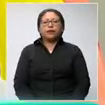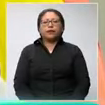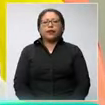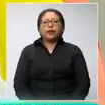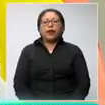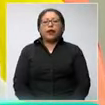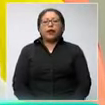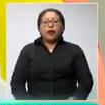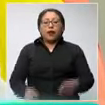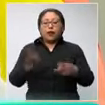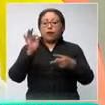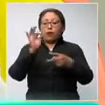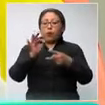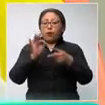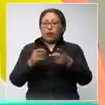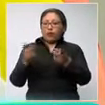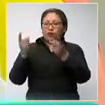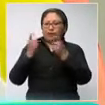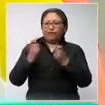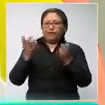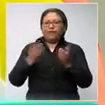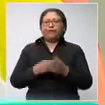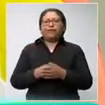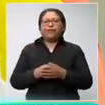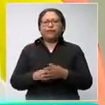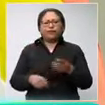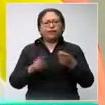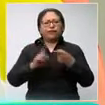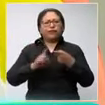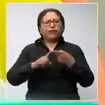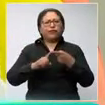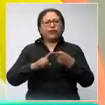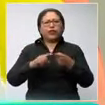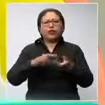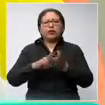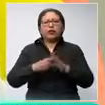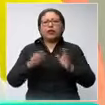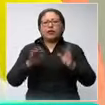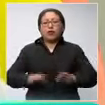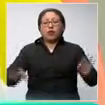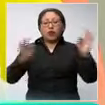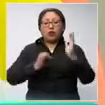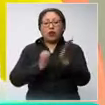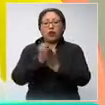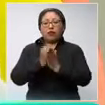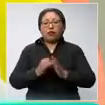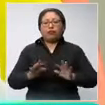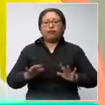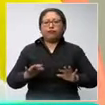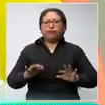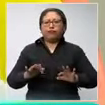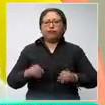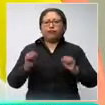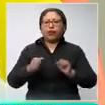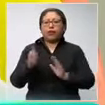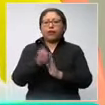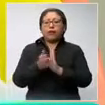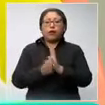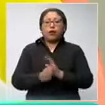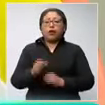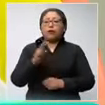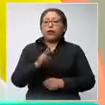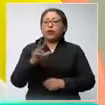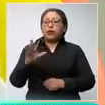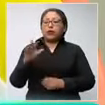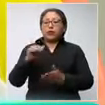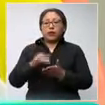dos puntos, el primero: necesitamos que Ciudadanía Digital, la plataforma que ya tiene más de 25.000 abogados registrados de los